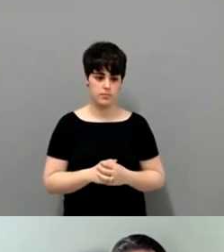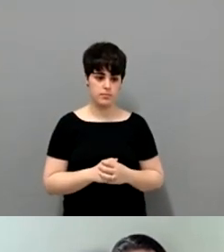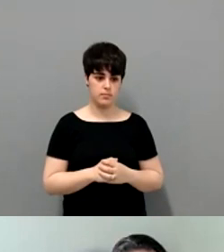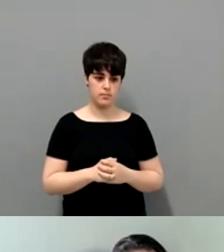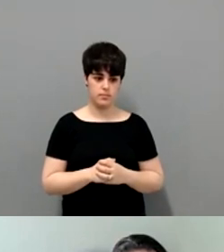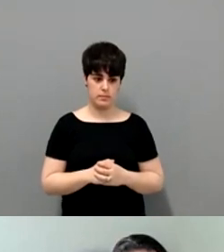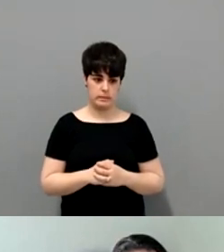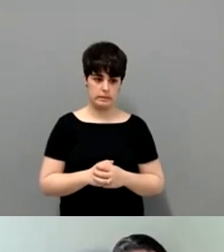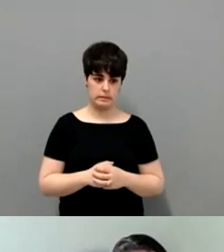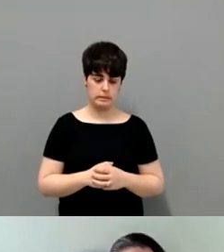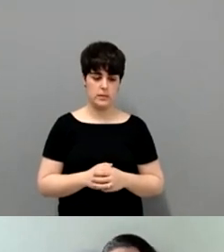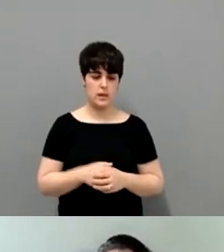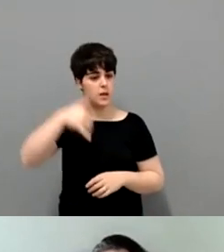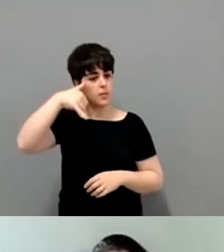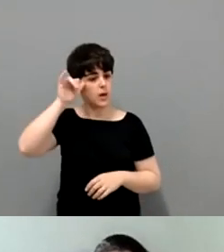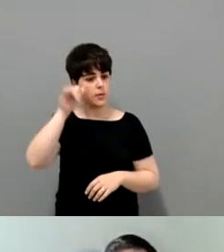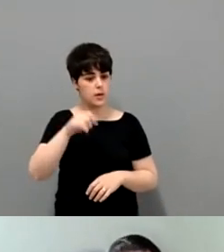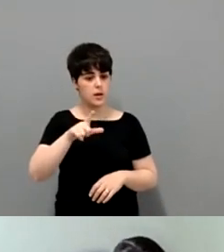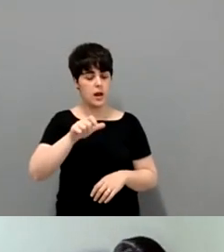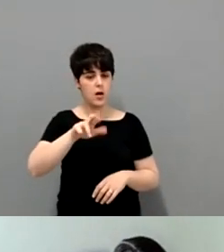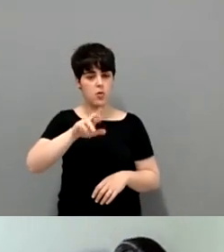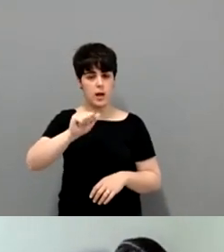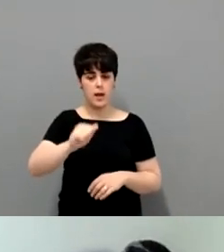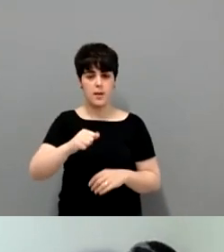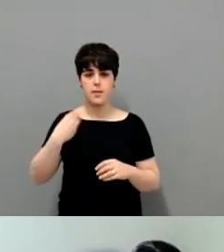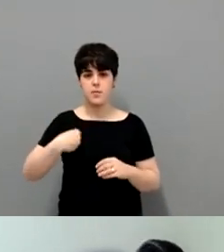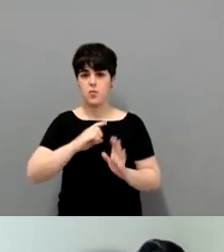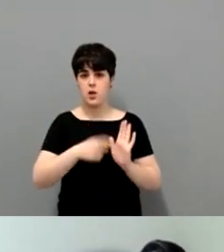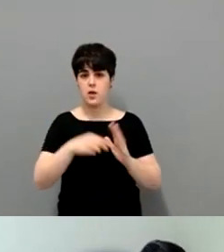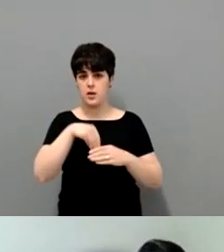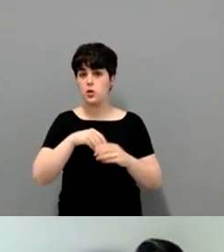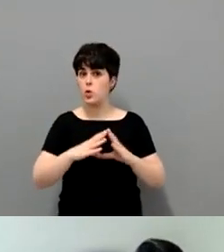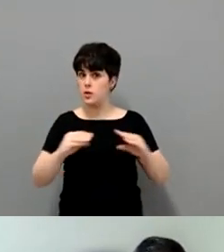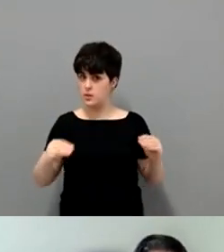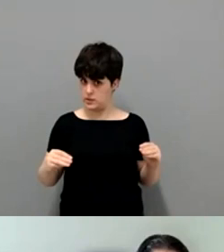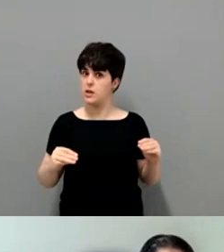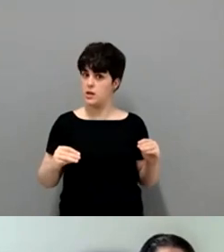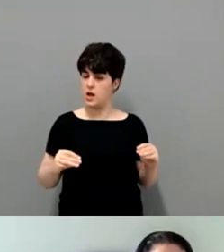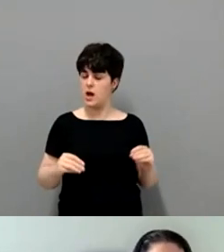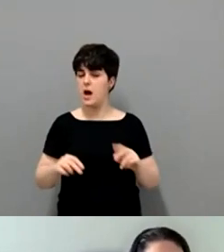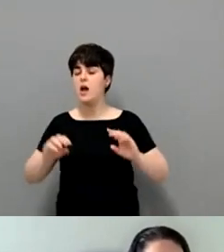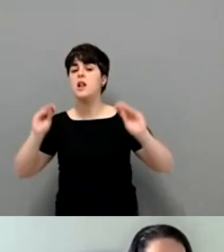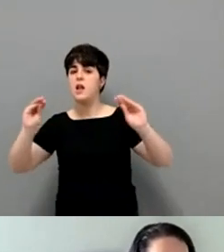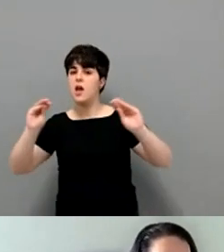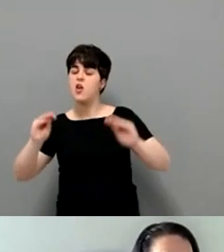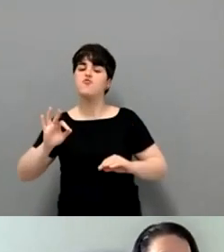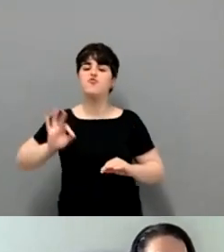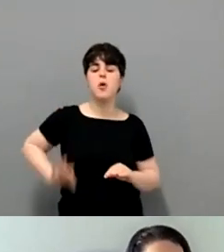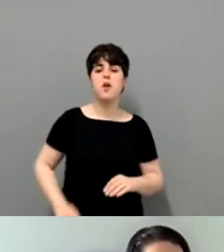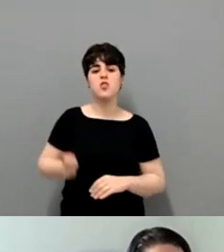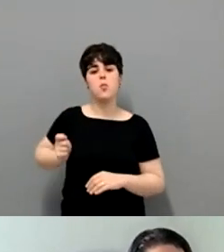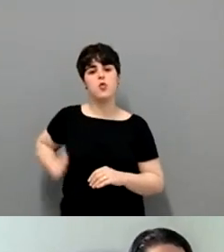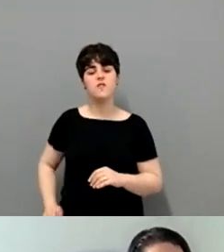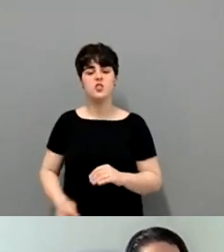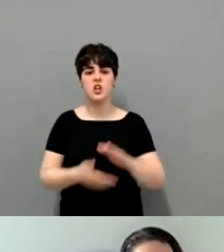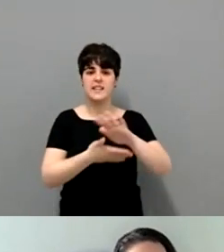Y desgraciadamente, Laura, la cuestión es que la ley de universidades, la ley de formación profesional, no